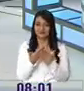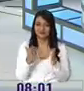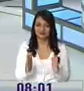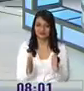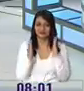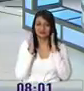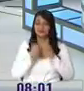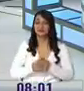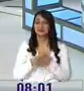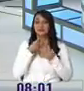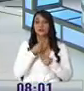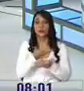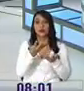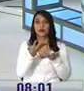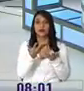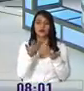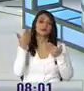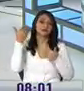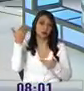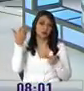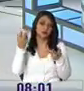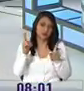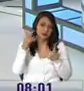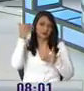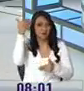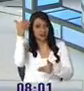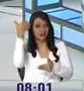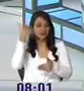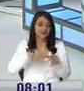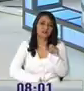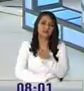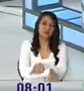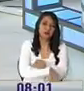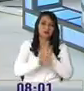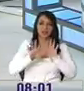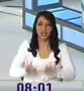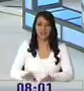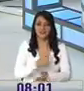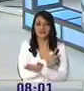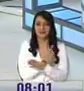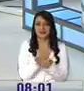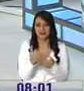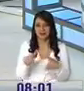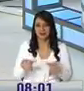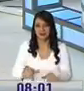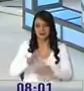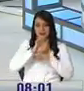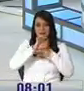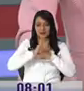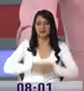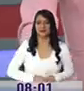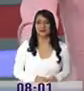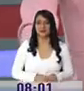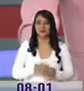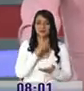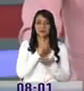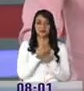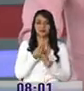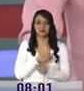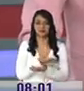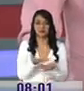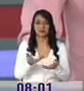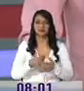contarles un poco la política que también entre la política del fútbol estado metido estos días En nuestro Ecuador Así es contamos precisamente que el